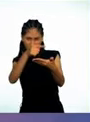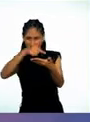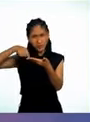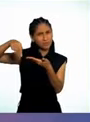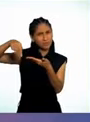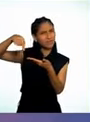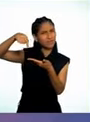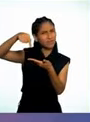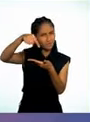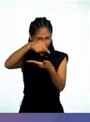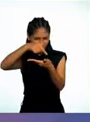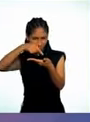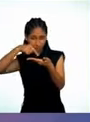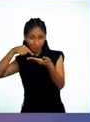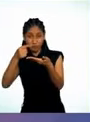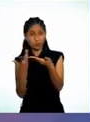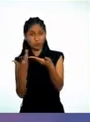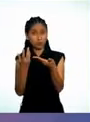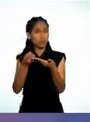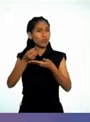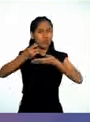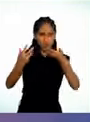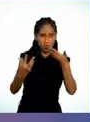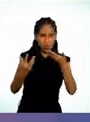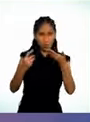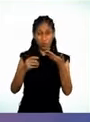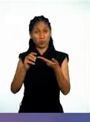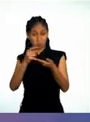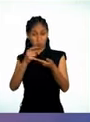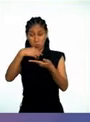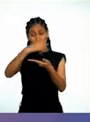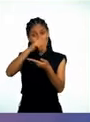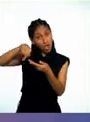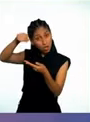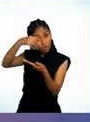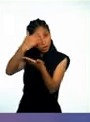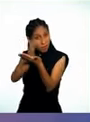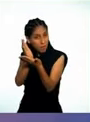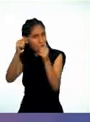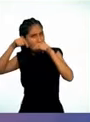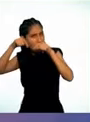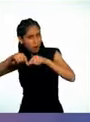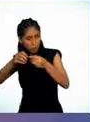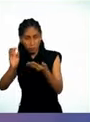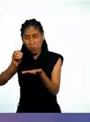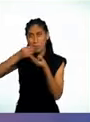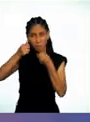the art of french good cupcakes